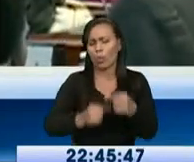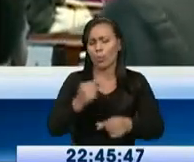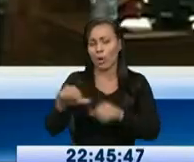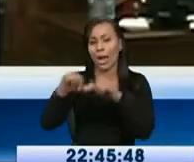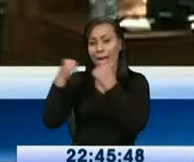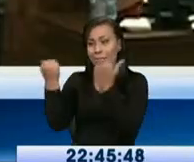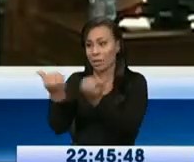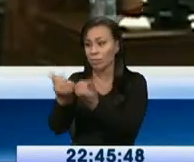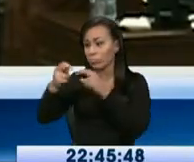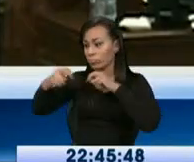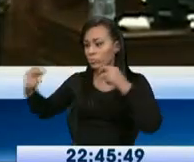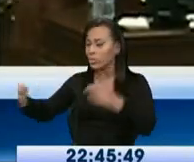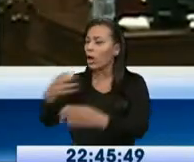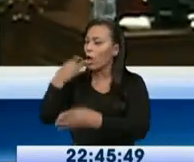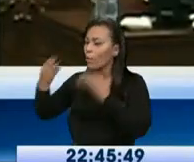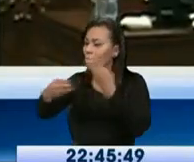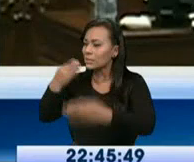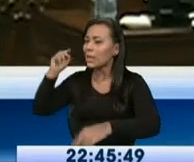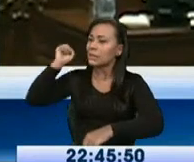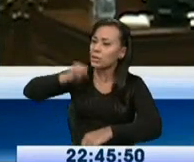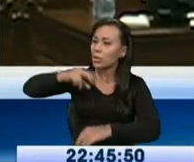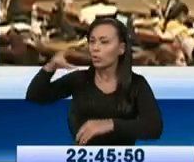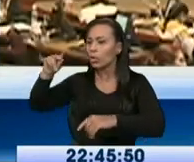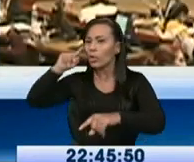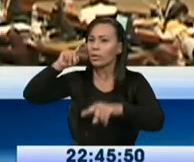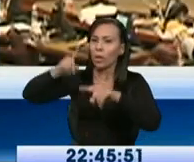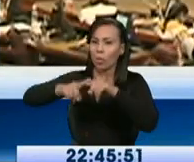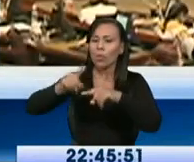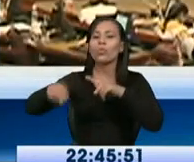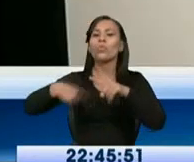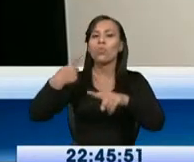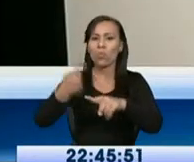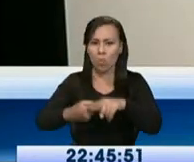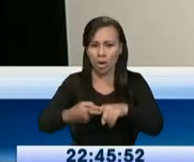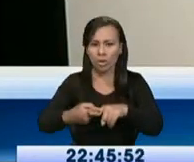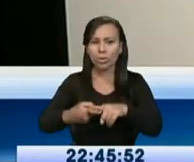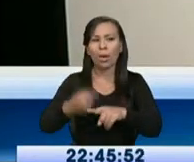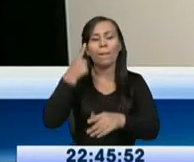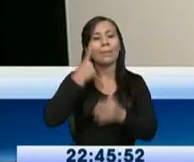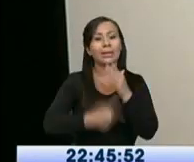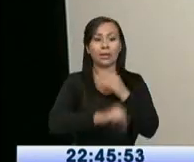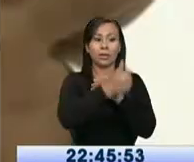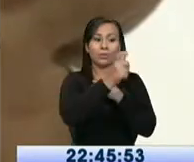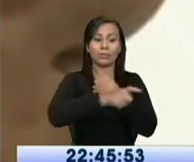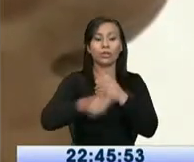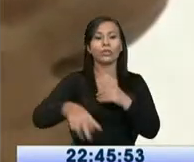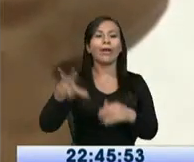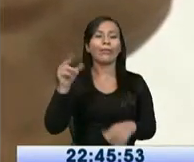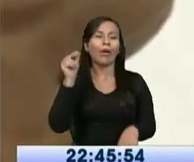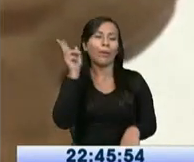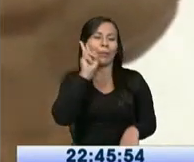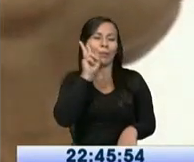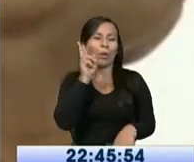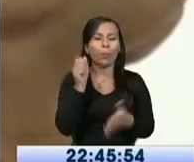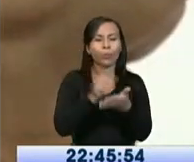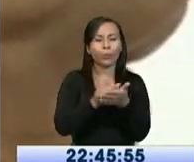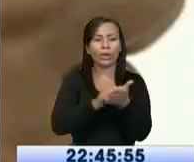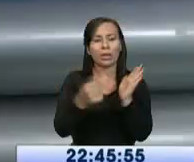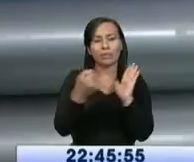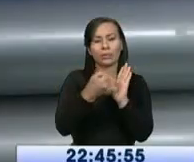debatirlo con calma y dejar en claro los mecanismos de control para evitar la evasión tributaria. Informo Javier